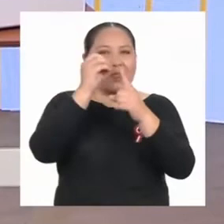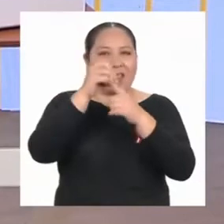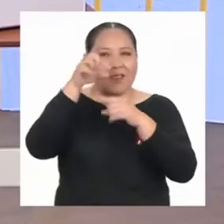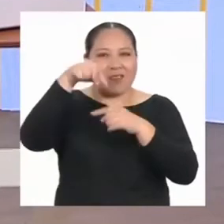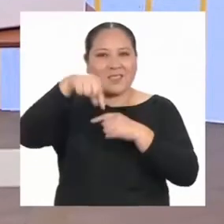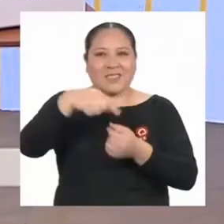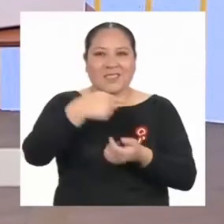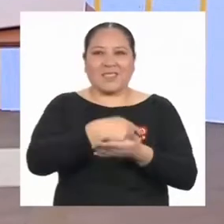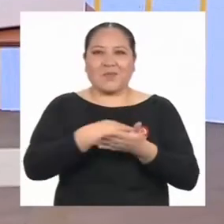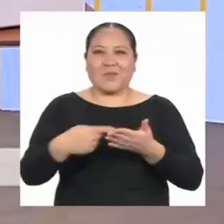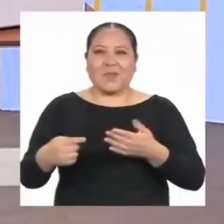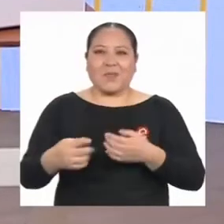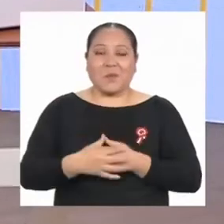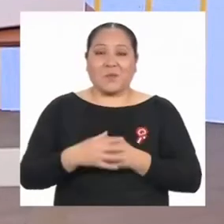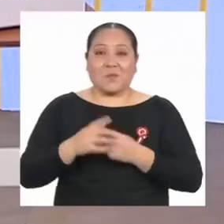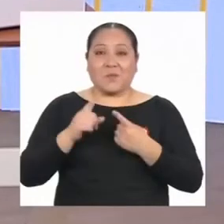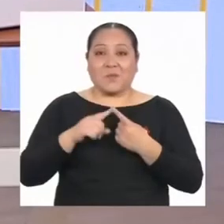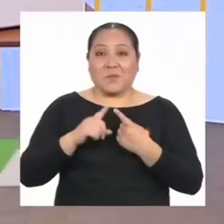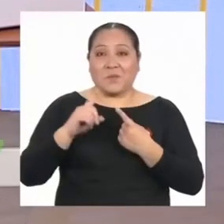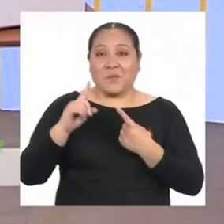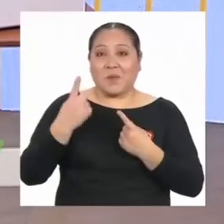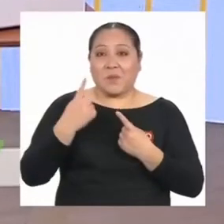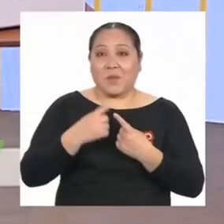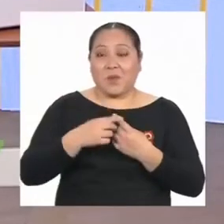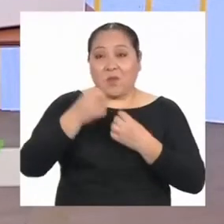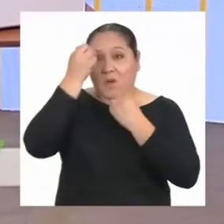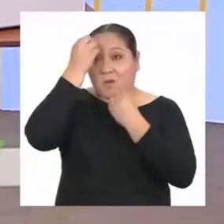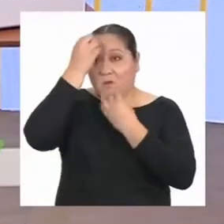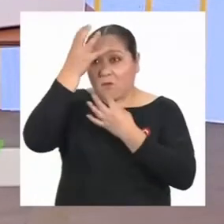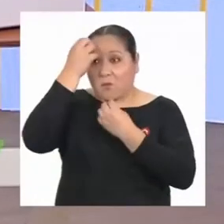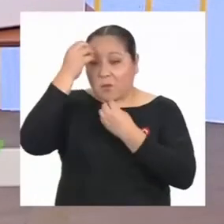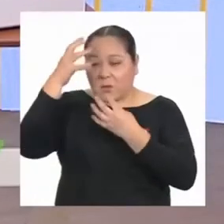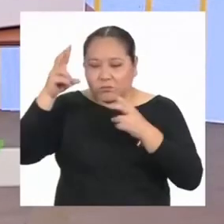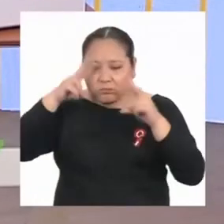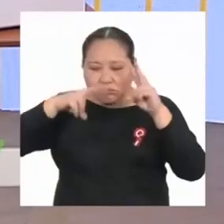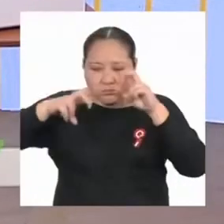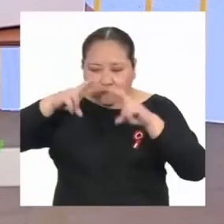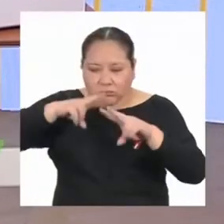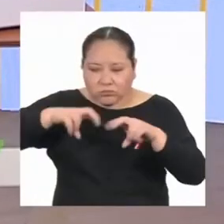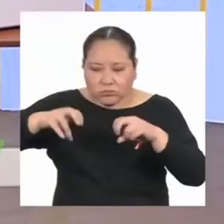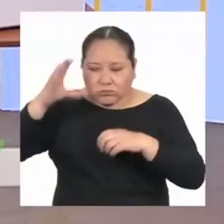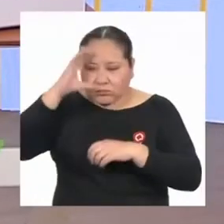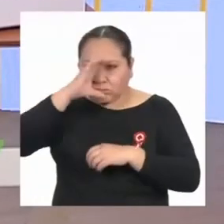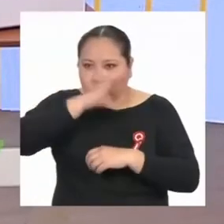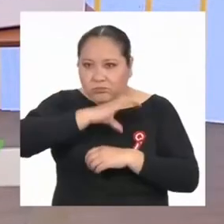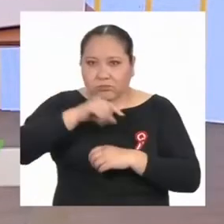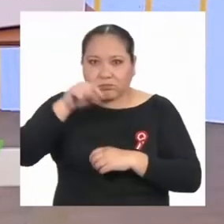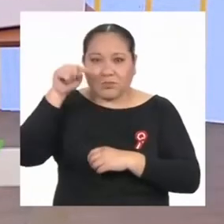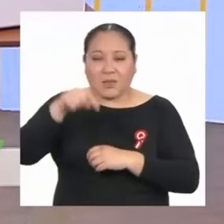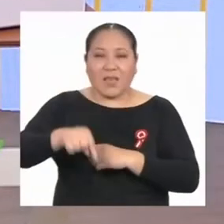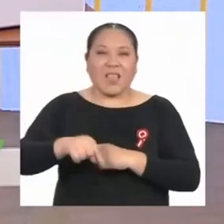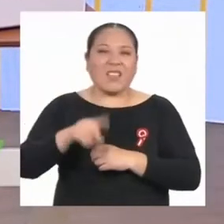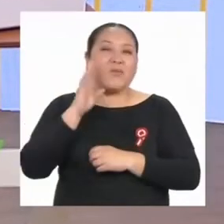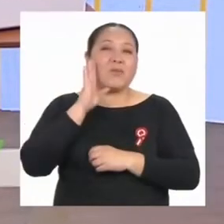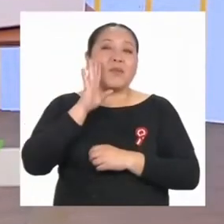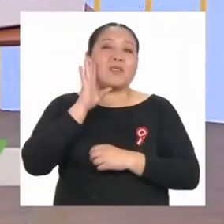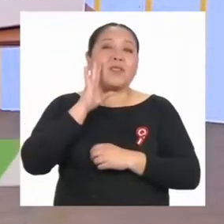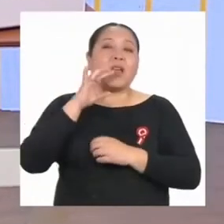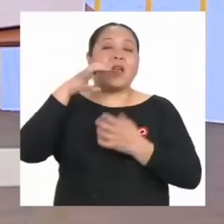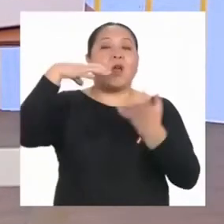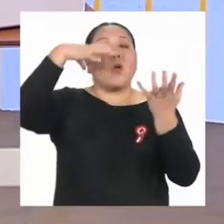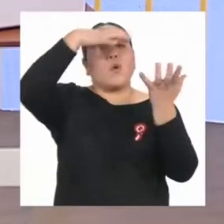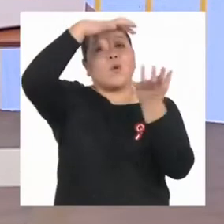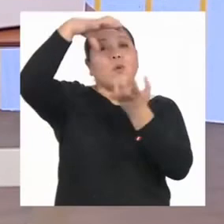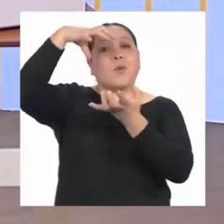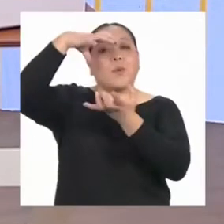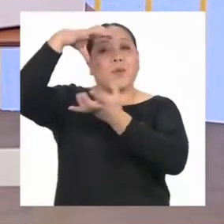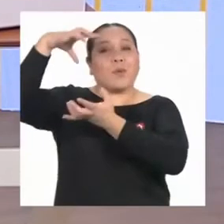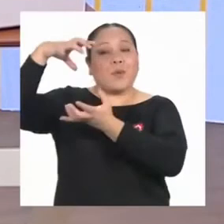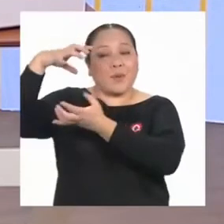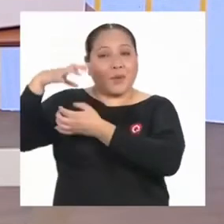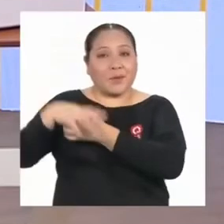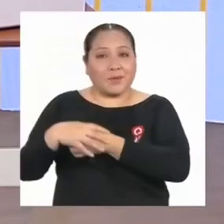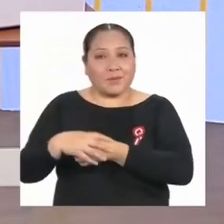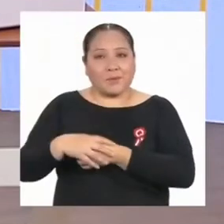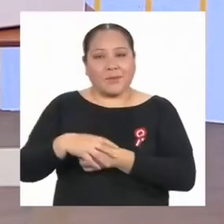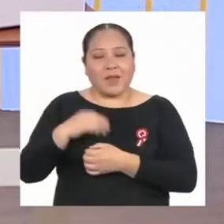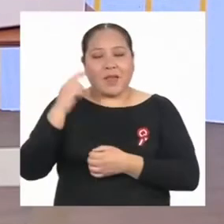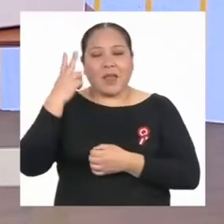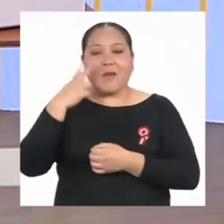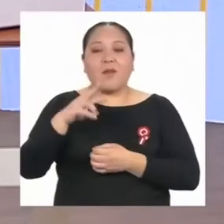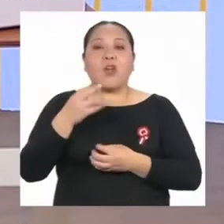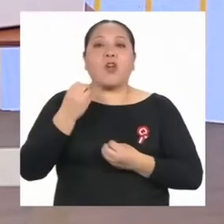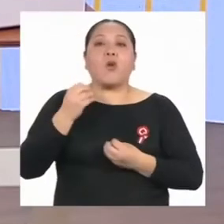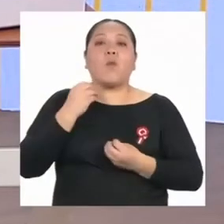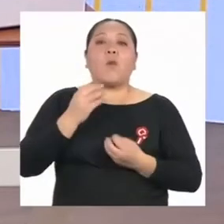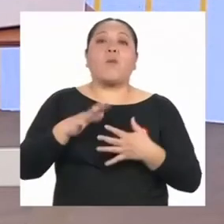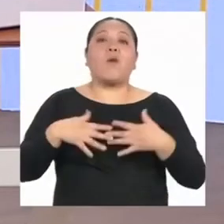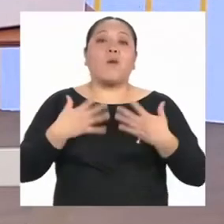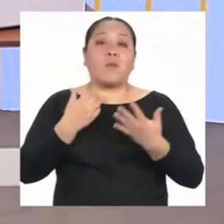semana? Primero, tenemos que informarnos bien sobre estos agentes contaminantes del aire, para darnos una idea de cómo podemos